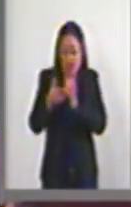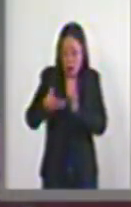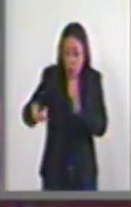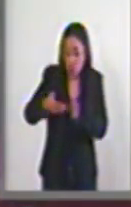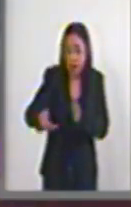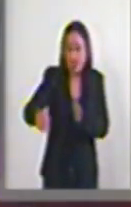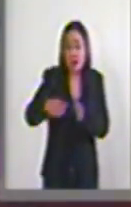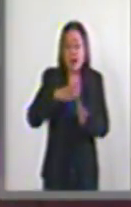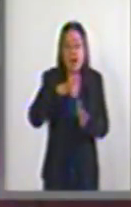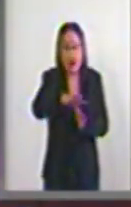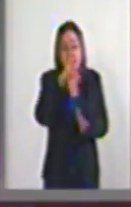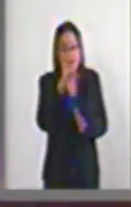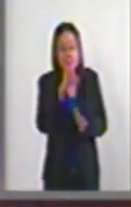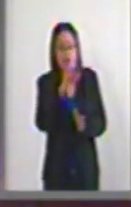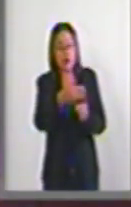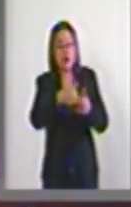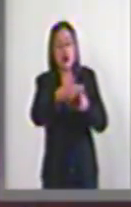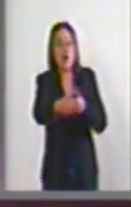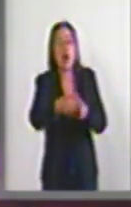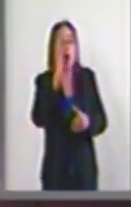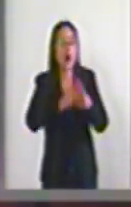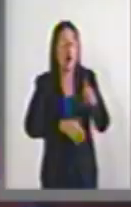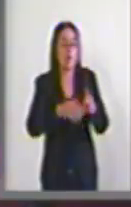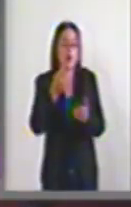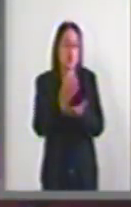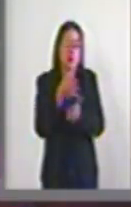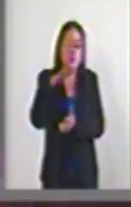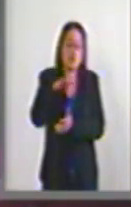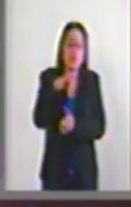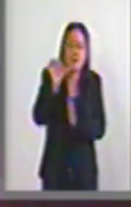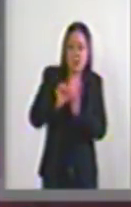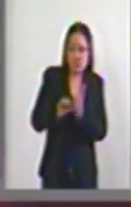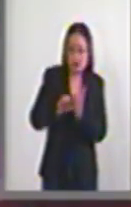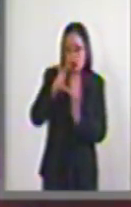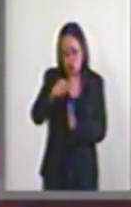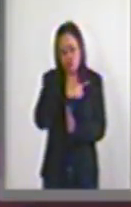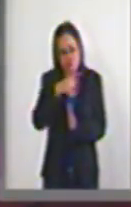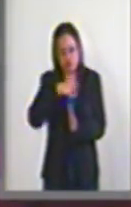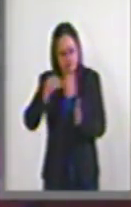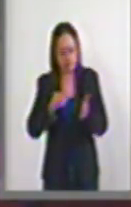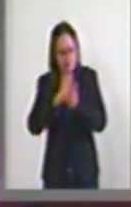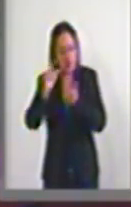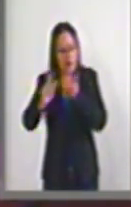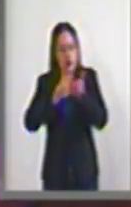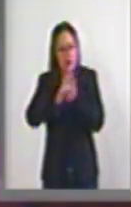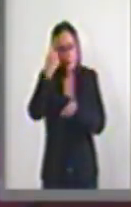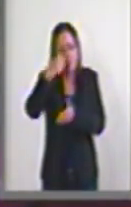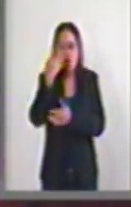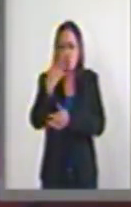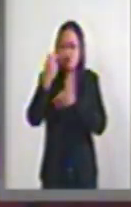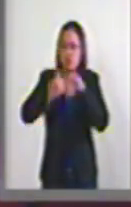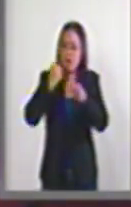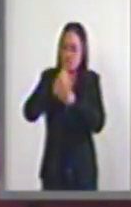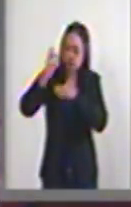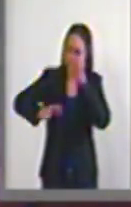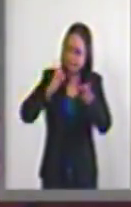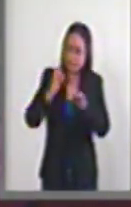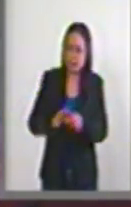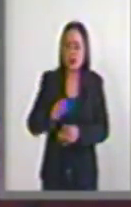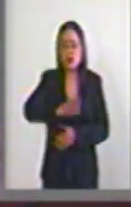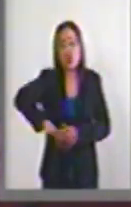el nombramiento del fiscal anticorrupción. La ciudadanía reclama un cambio verdadero en las políticas